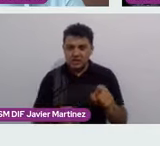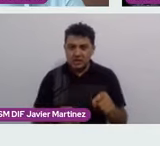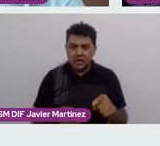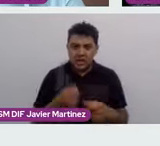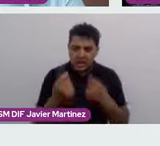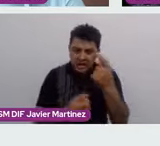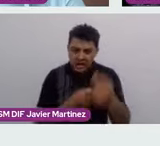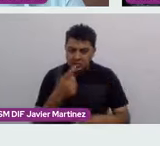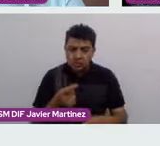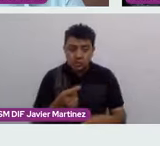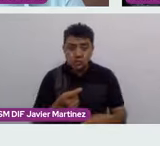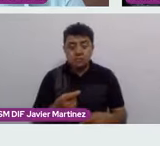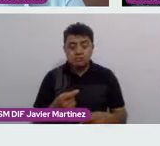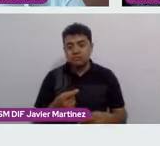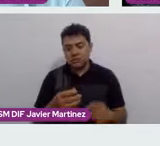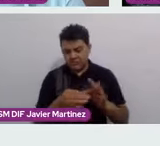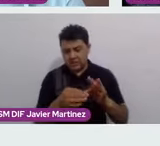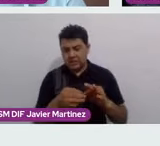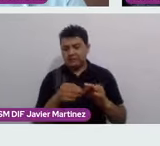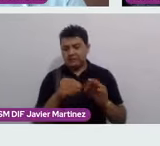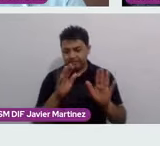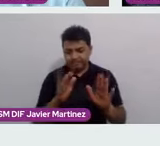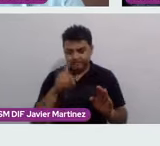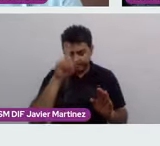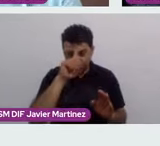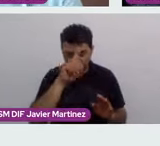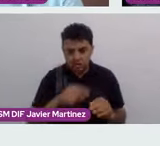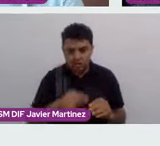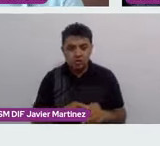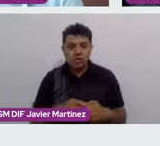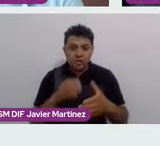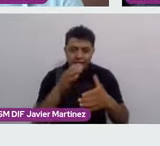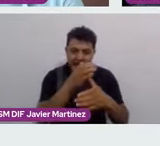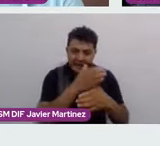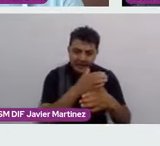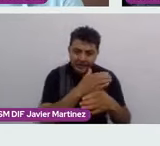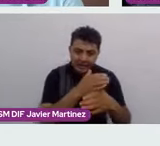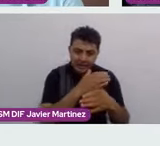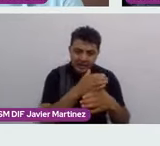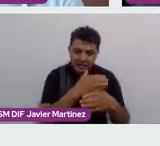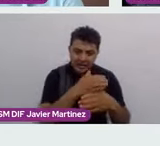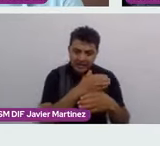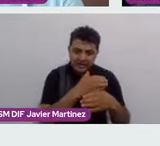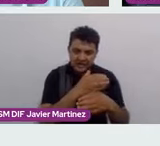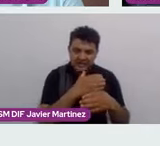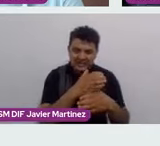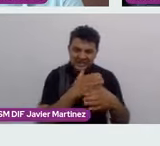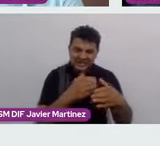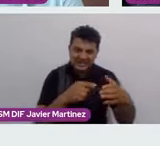muy importante. La cafeína va a acelerar el zumbido. La cafeína